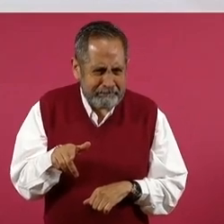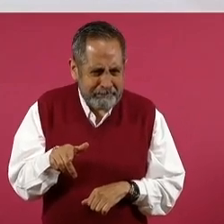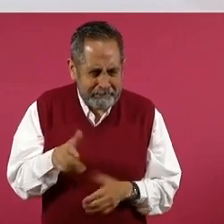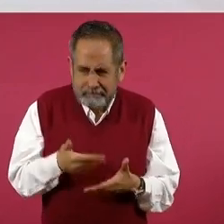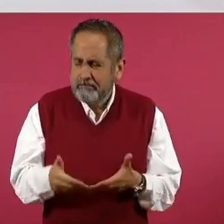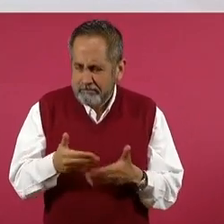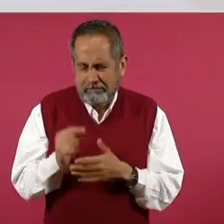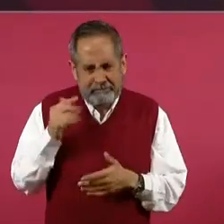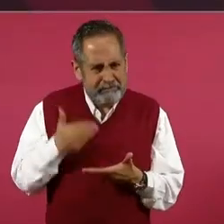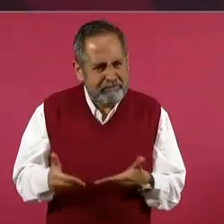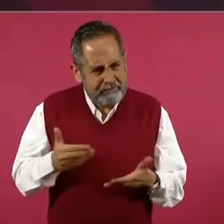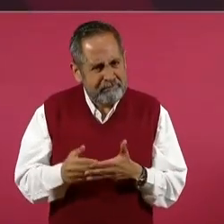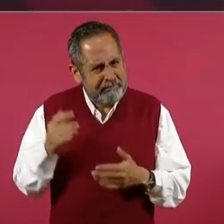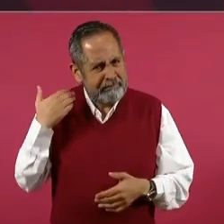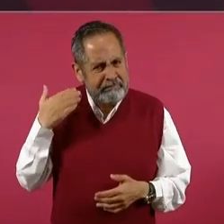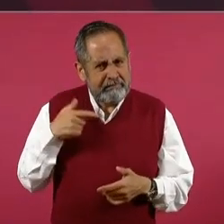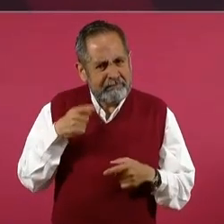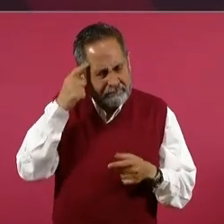actual, creo,